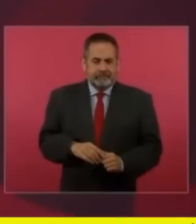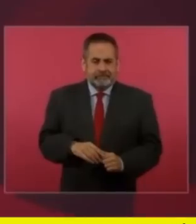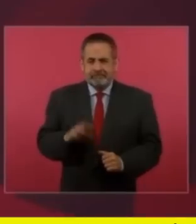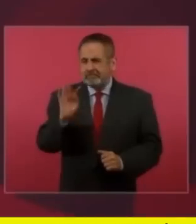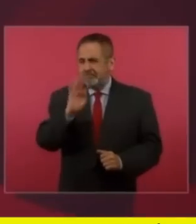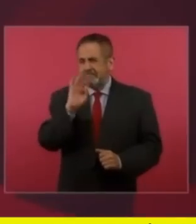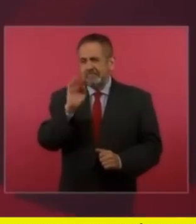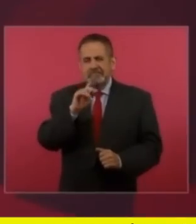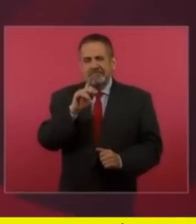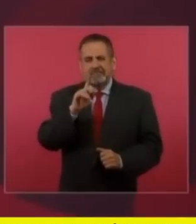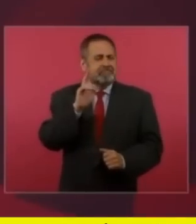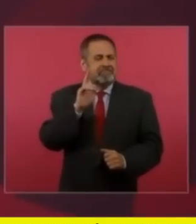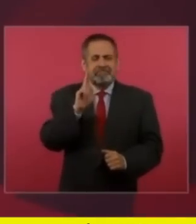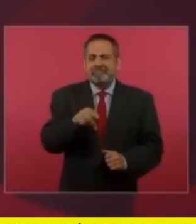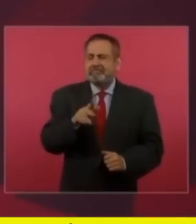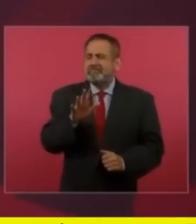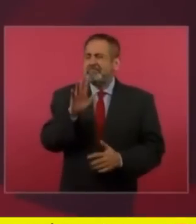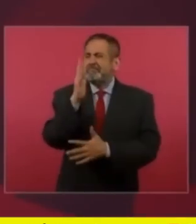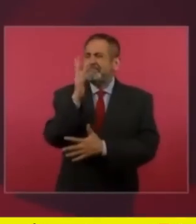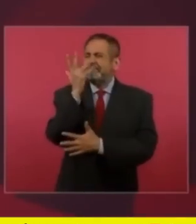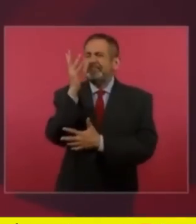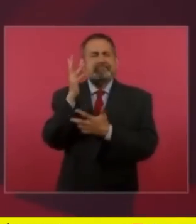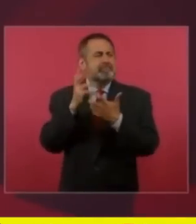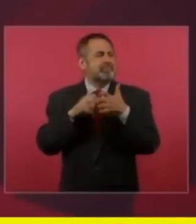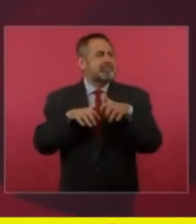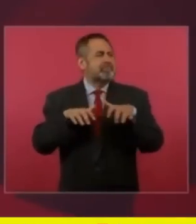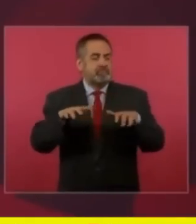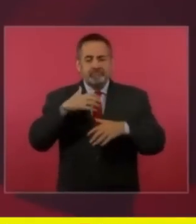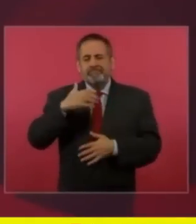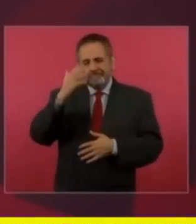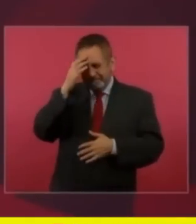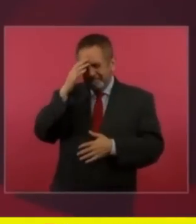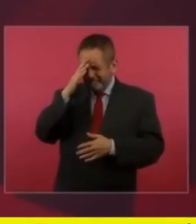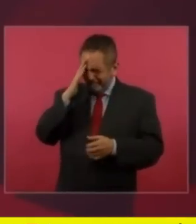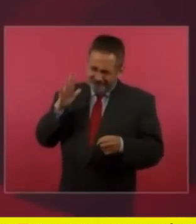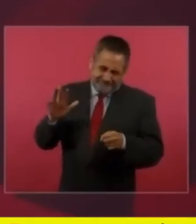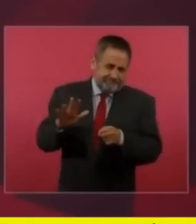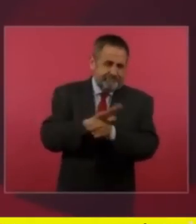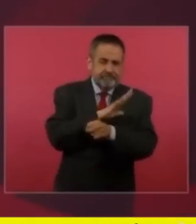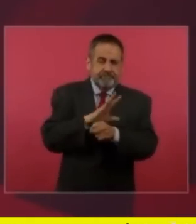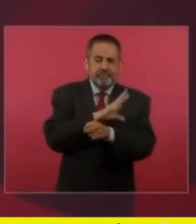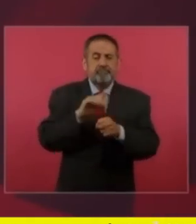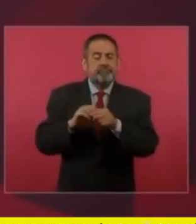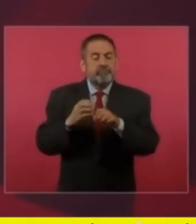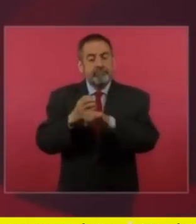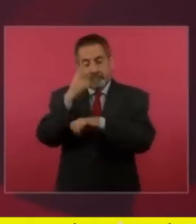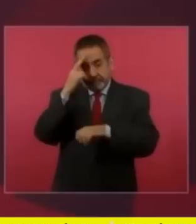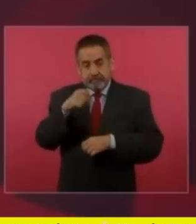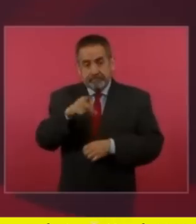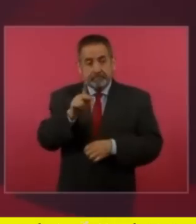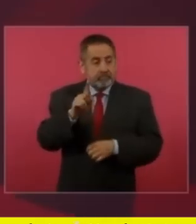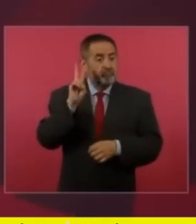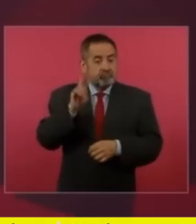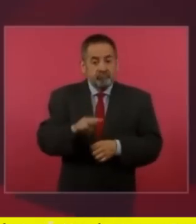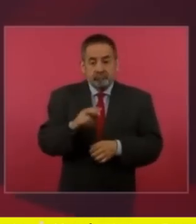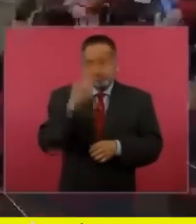vivir en un paraíso. Conozco todo el Estado de México. Lo que pasa es que es poco